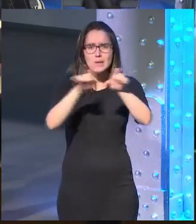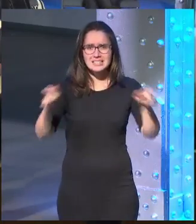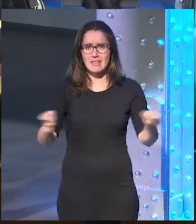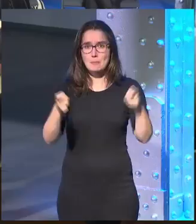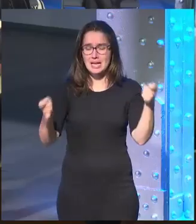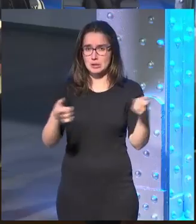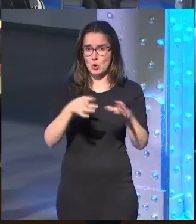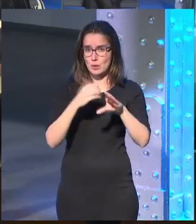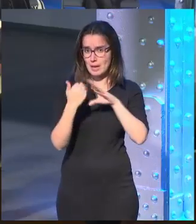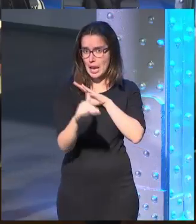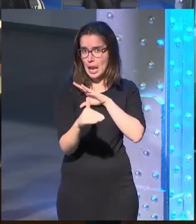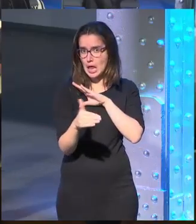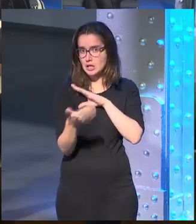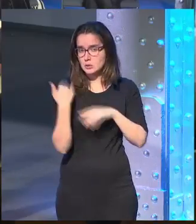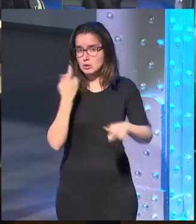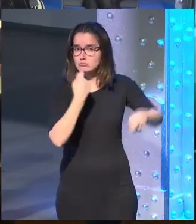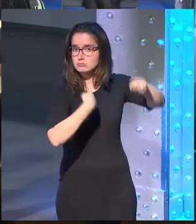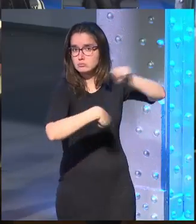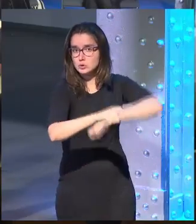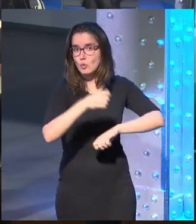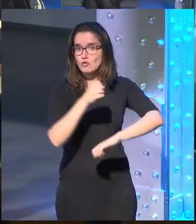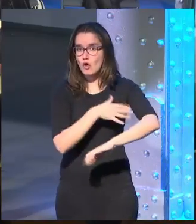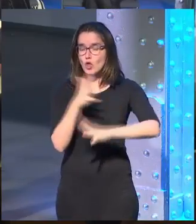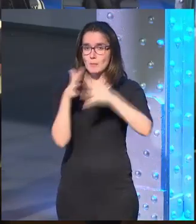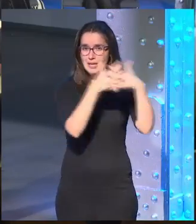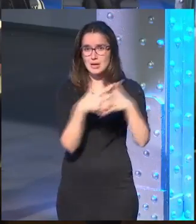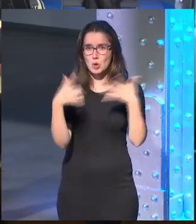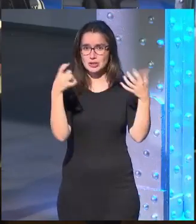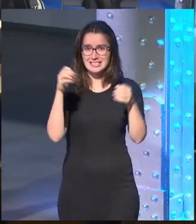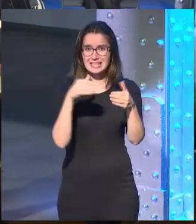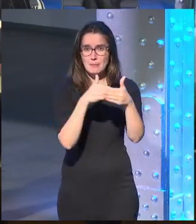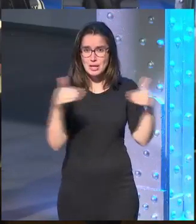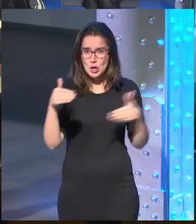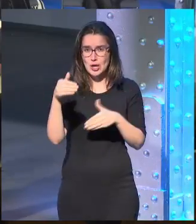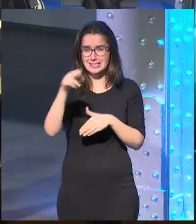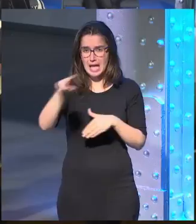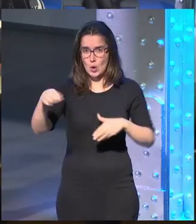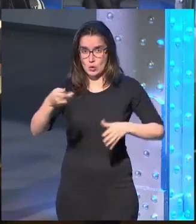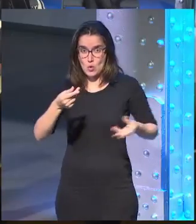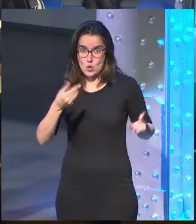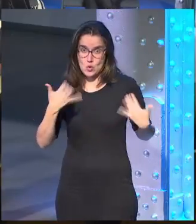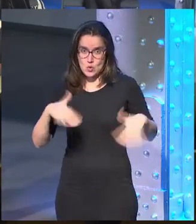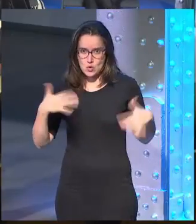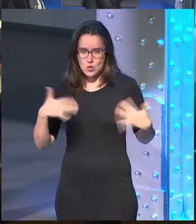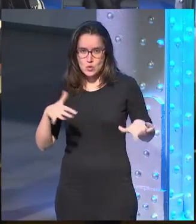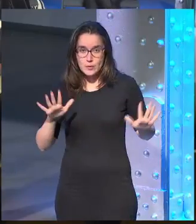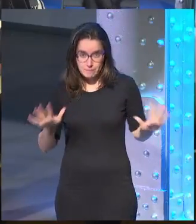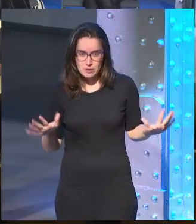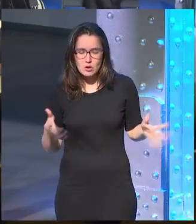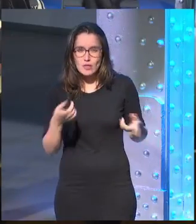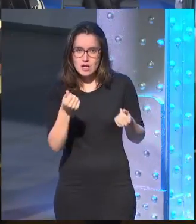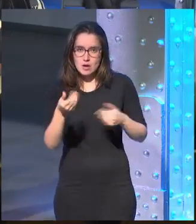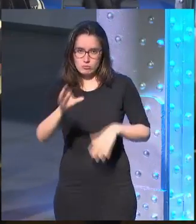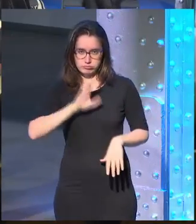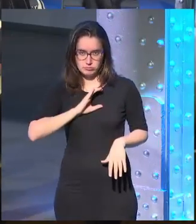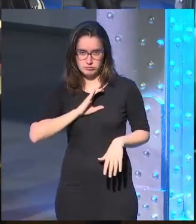mail, que luego vendió a un fondo americano por 60 millones de euros, le importaba un montón el dinero? Claro. O no, pero el caso es que el dinero